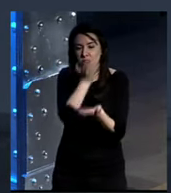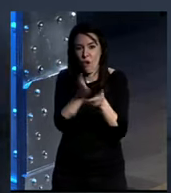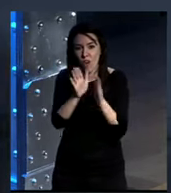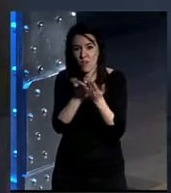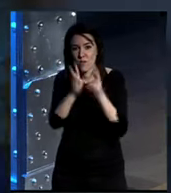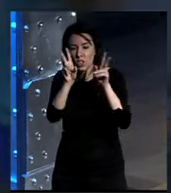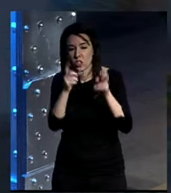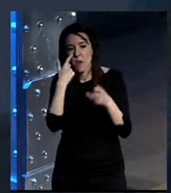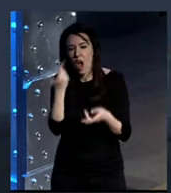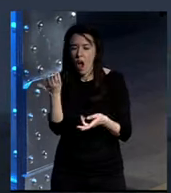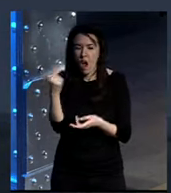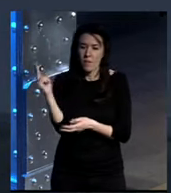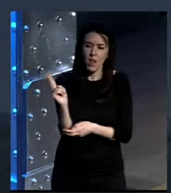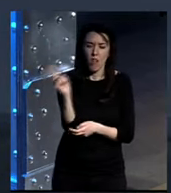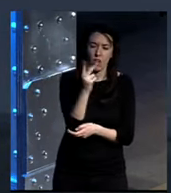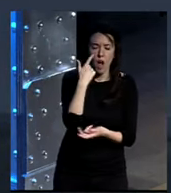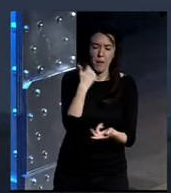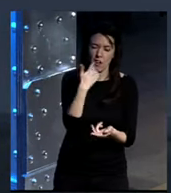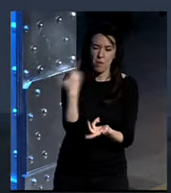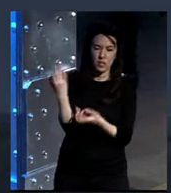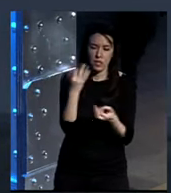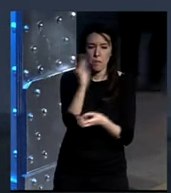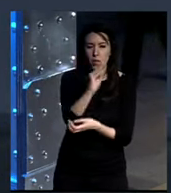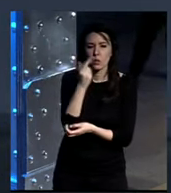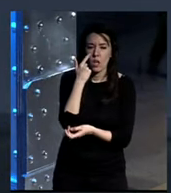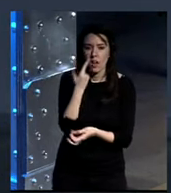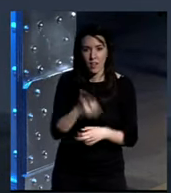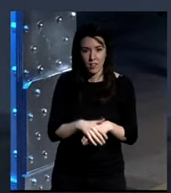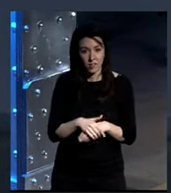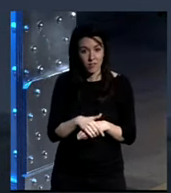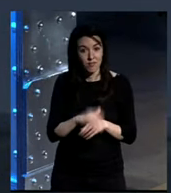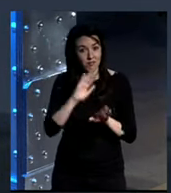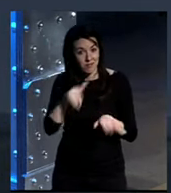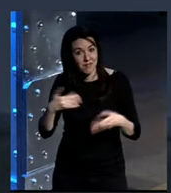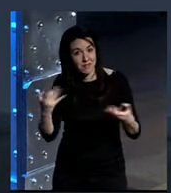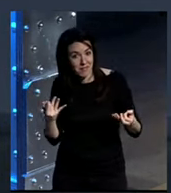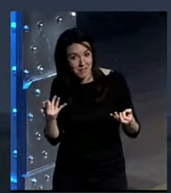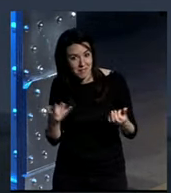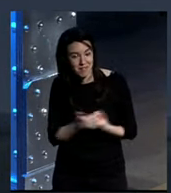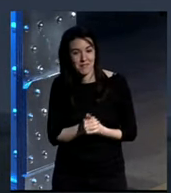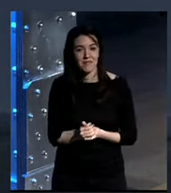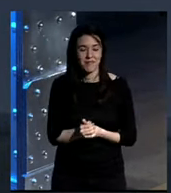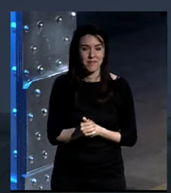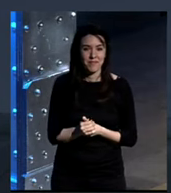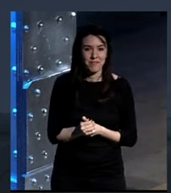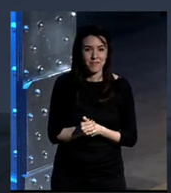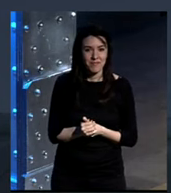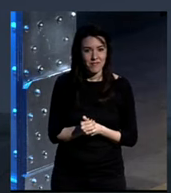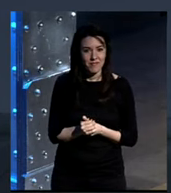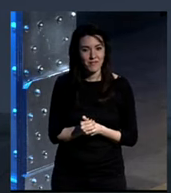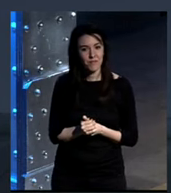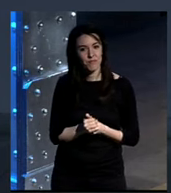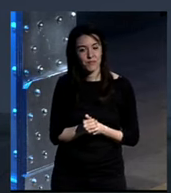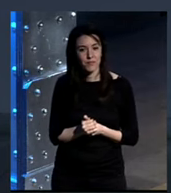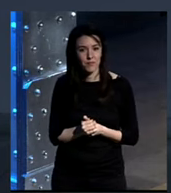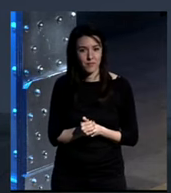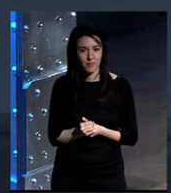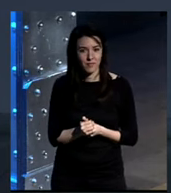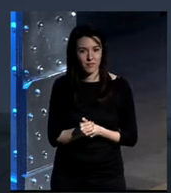esto, vamos a ver qué pasa. Bueno, pues lo que pasó es que